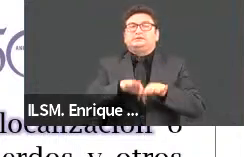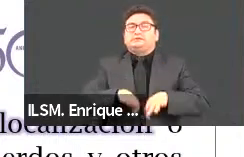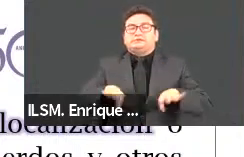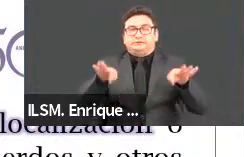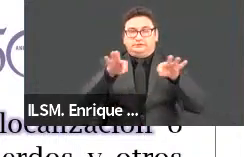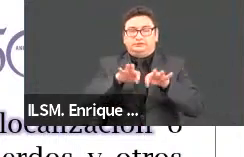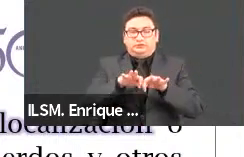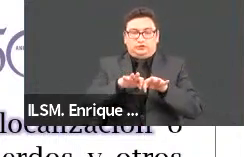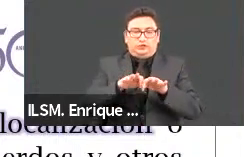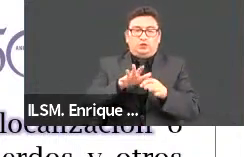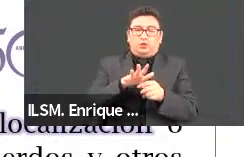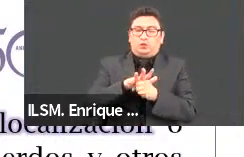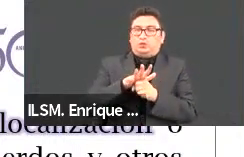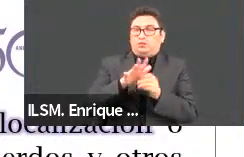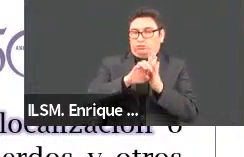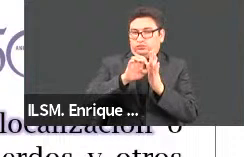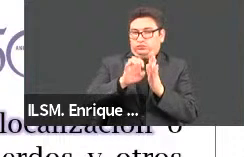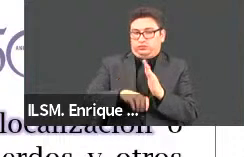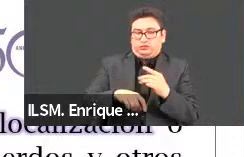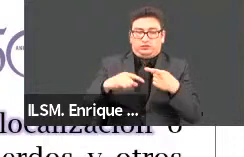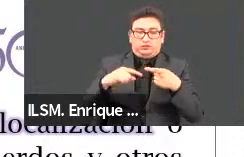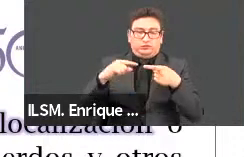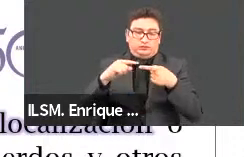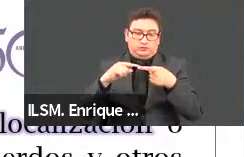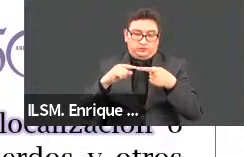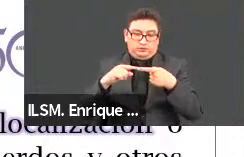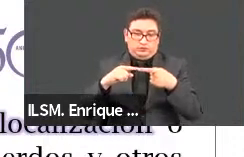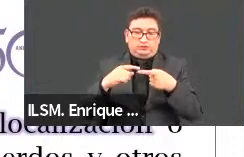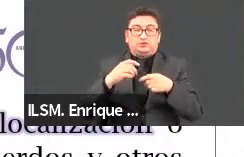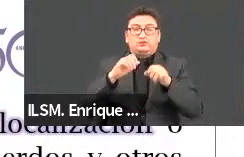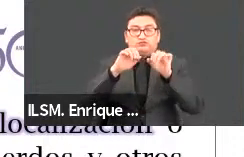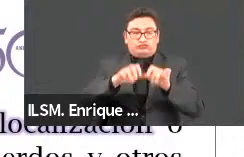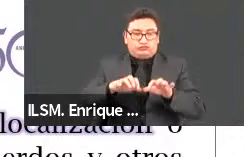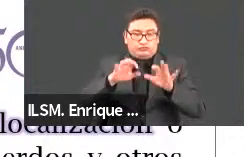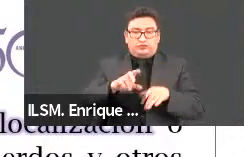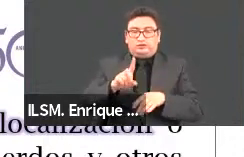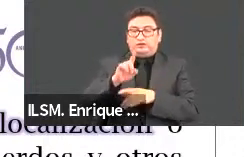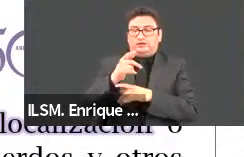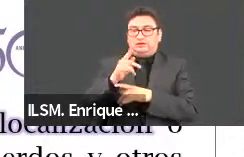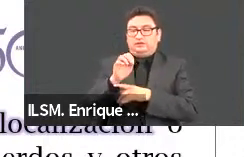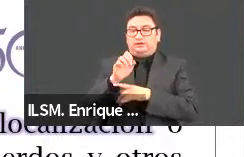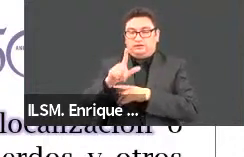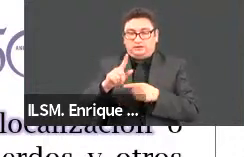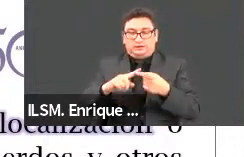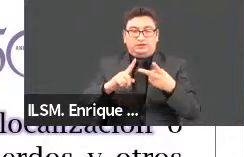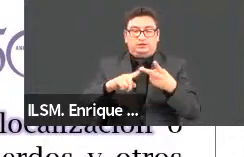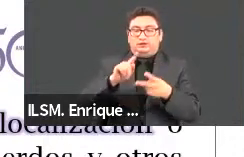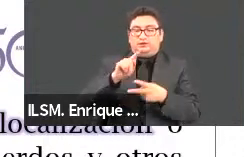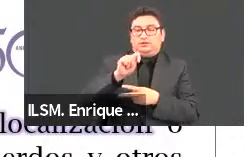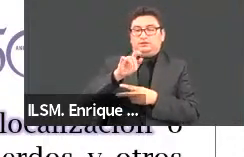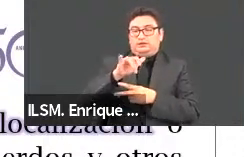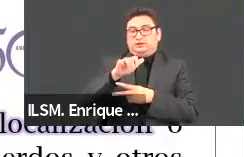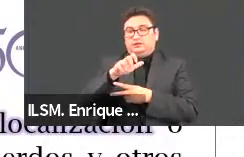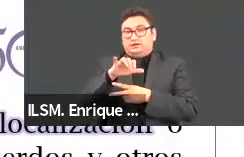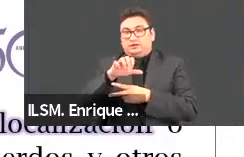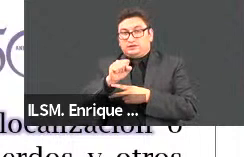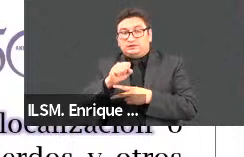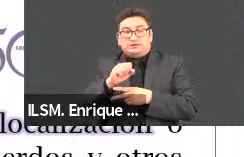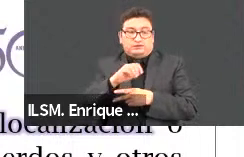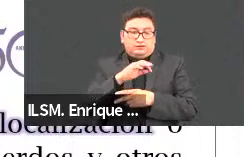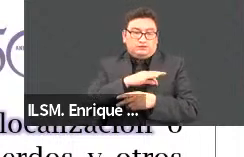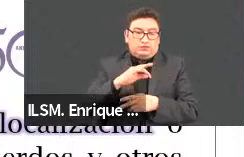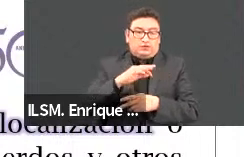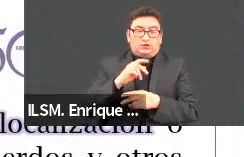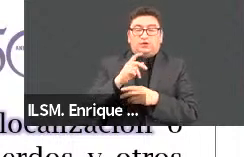fundamentales, como puede ser el registro digital, el tipo de tesis, si es aislada o es jurisprudencia,